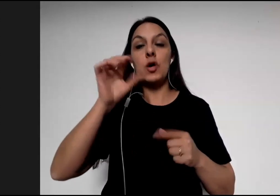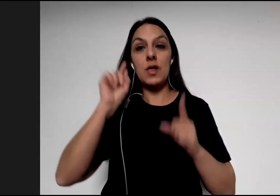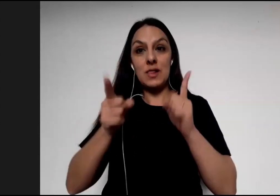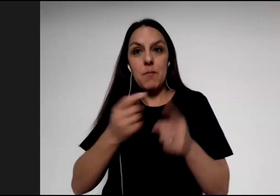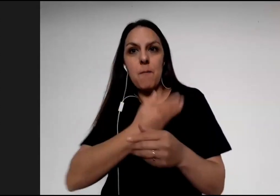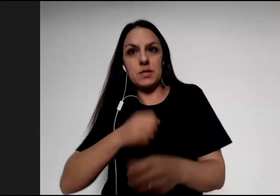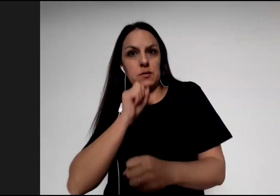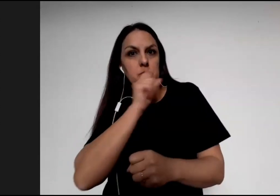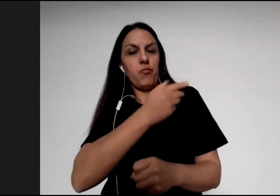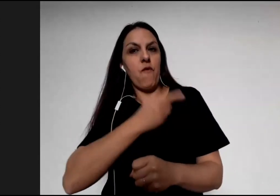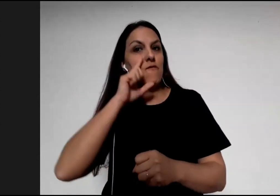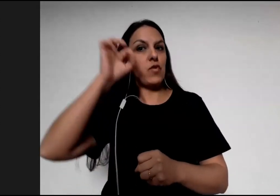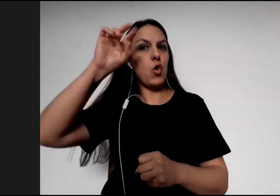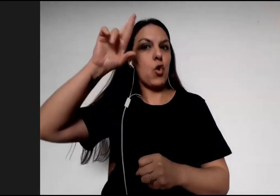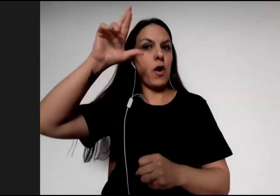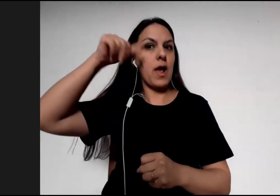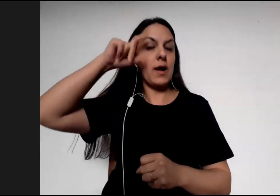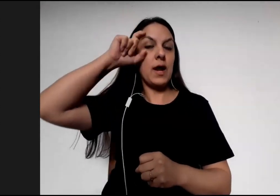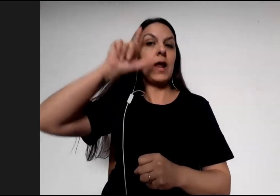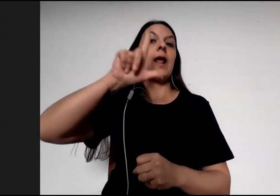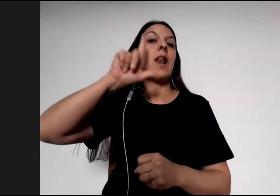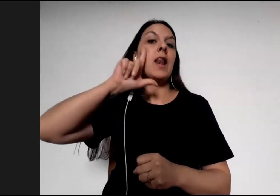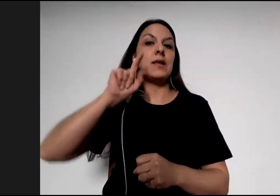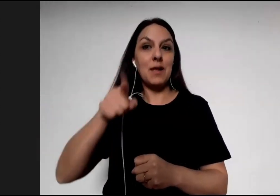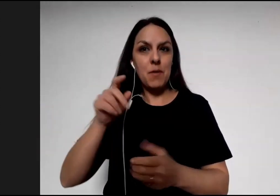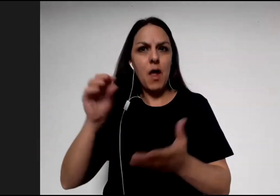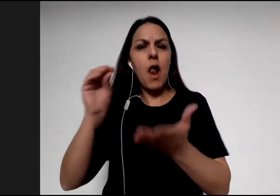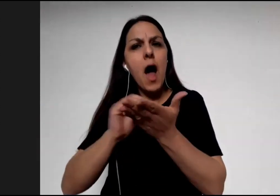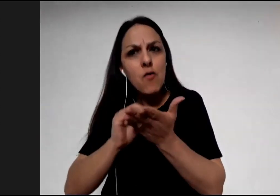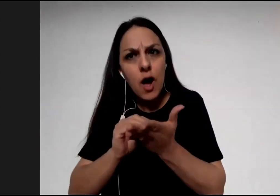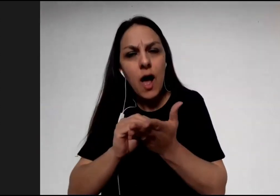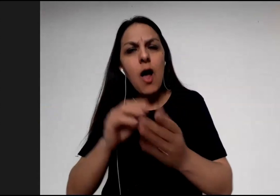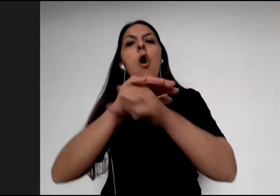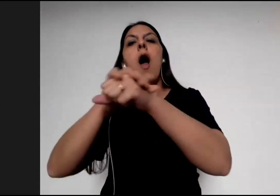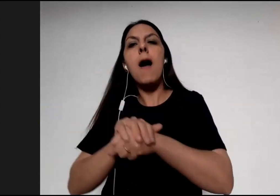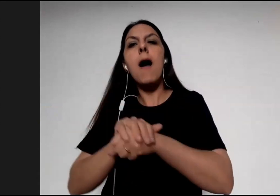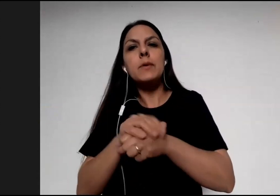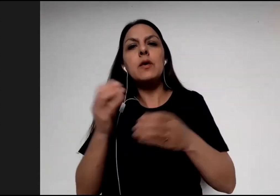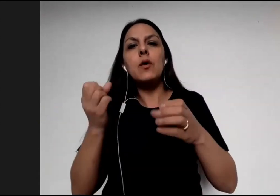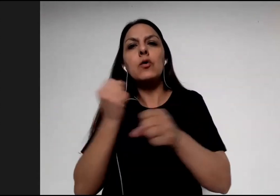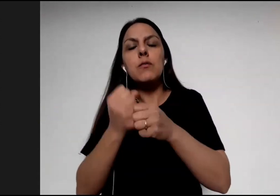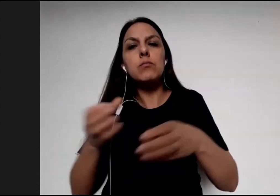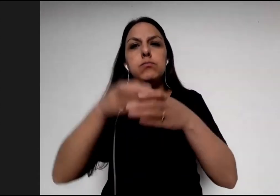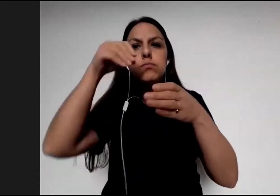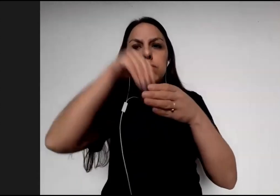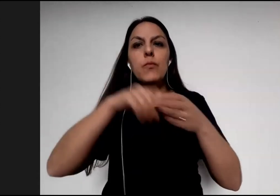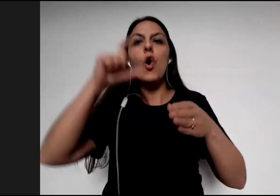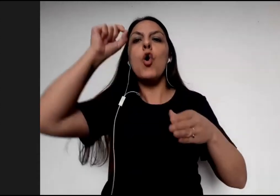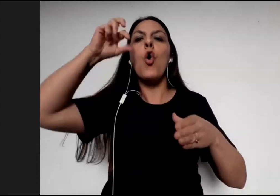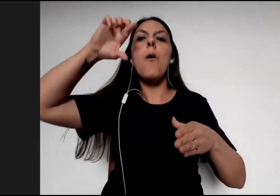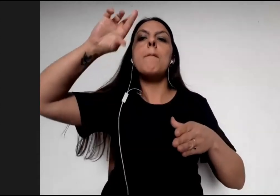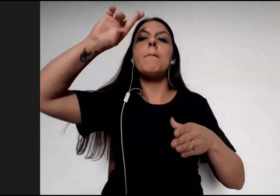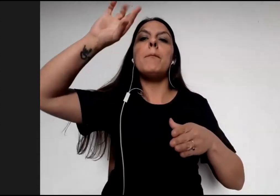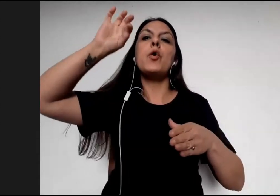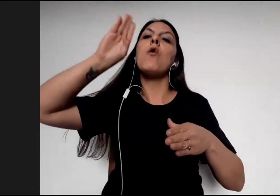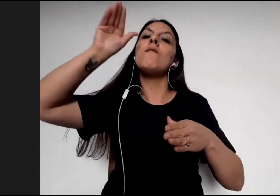a todos los colegas y amigos que integramos el Colproba, esta comisión de discapacidad que